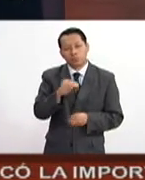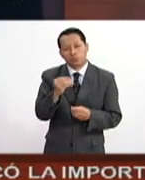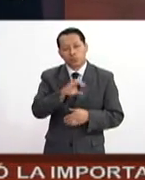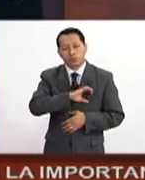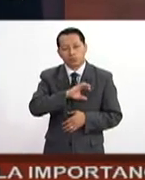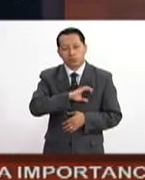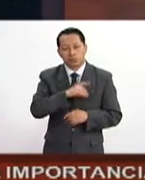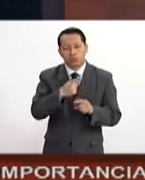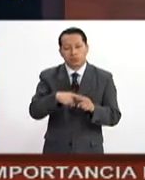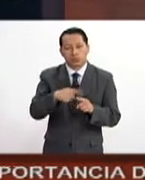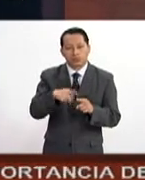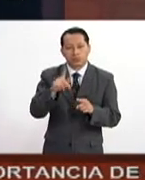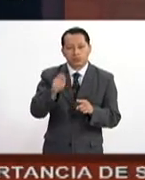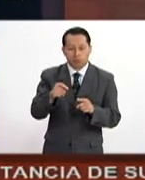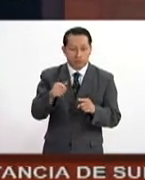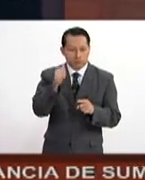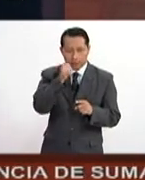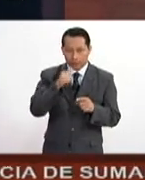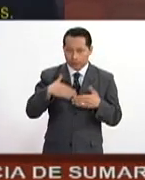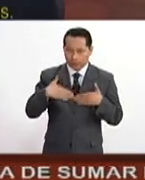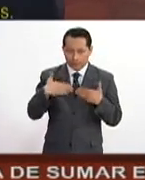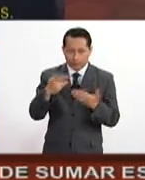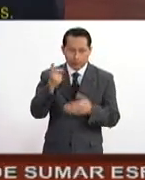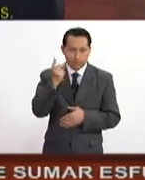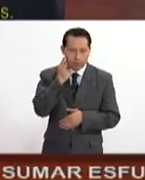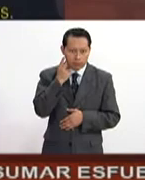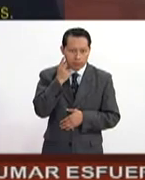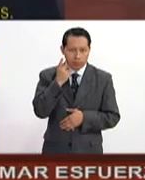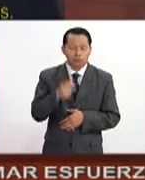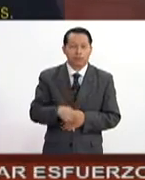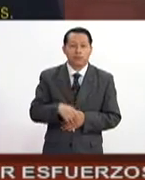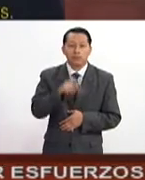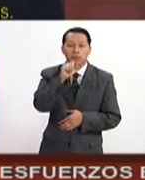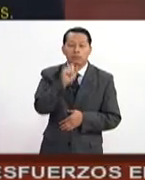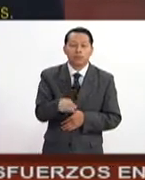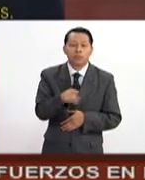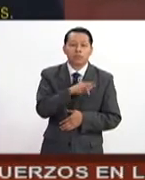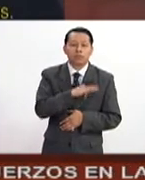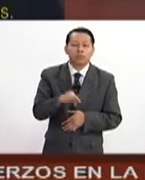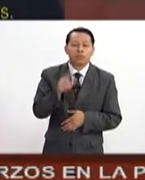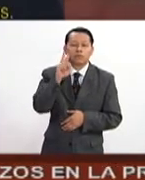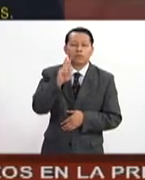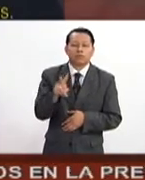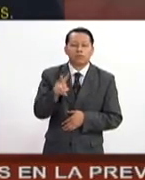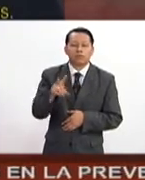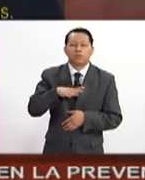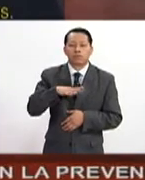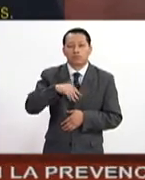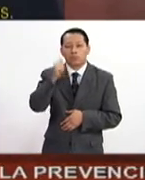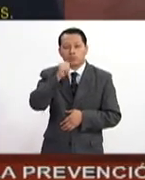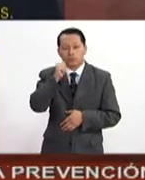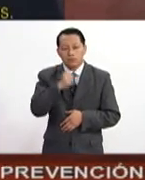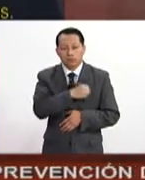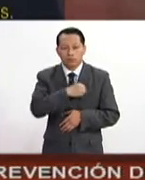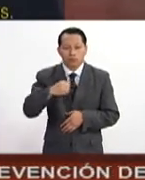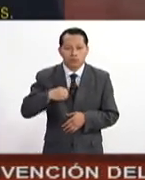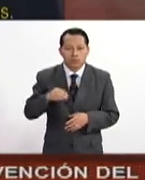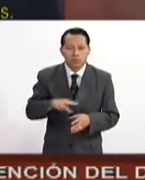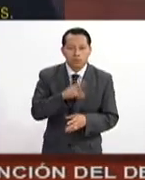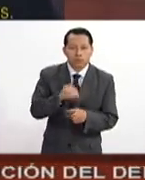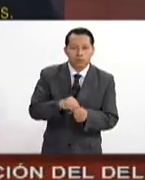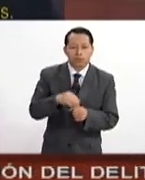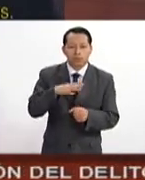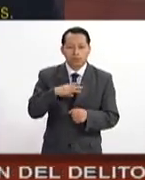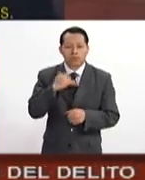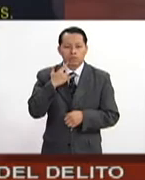usted es su absoluta confianza, diputada. Como usted dice, hay que sumarse, mis amigos creen en el compromiso que tiene